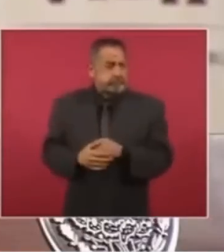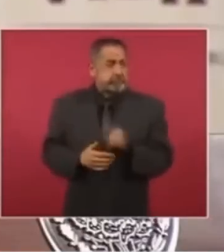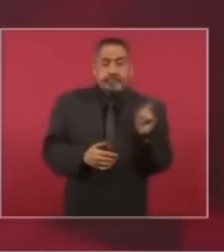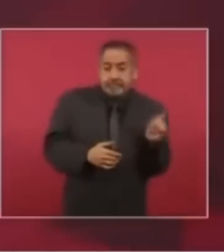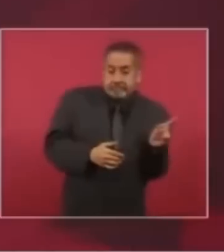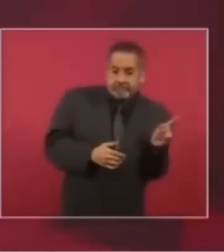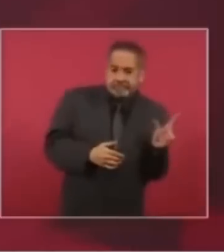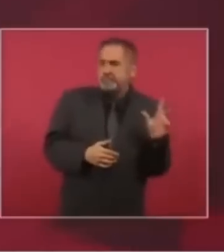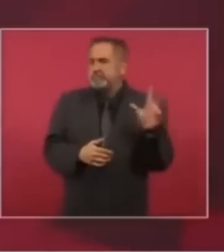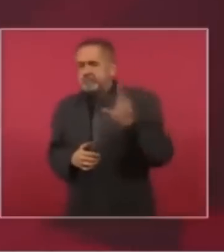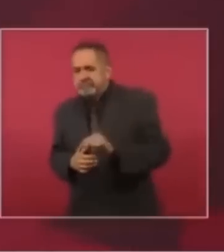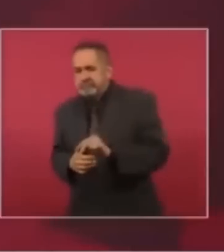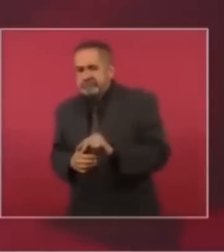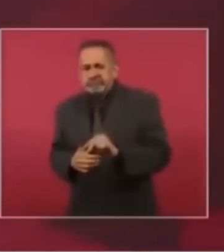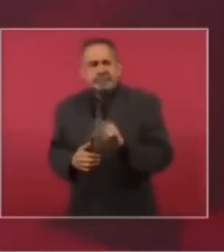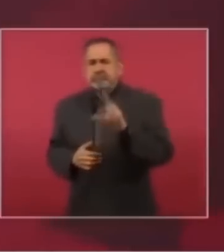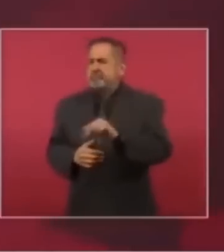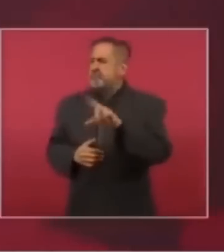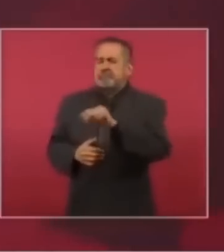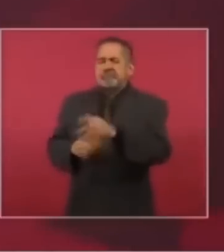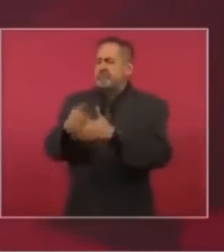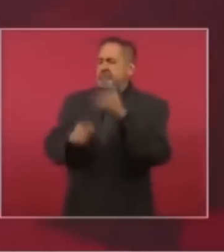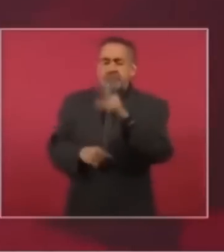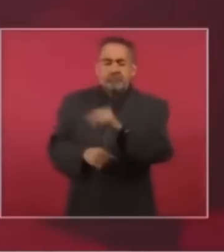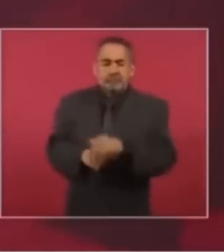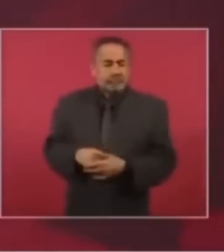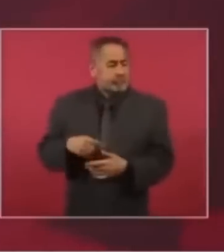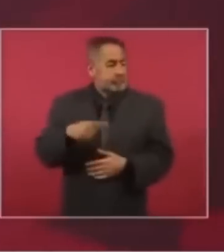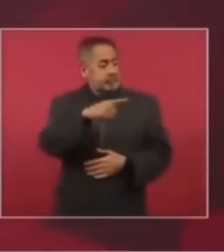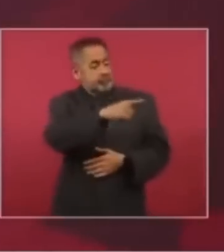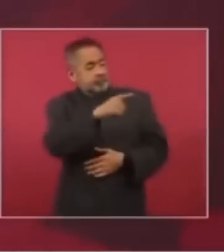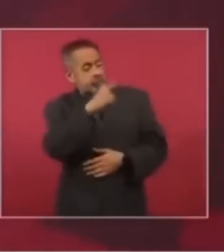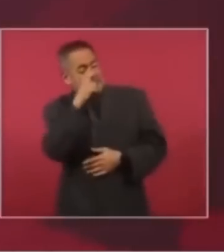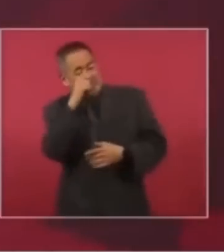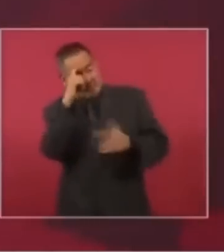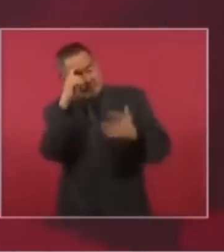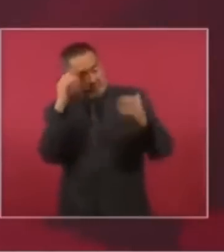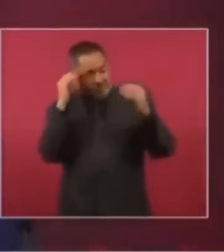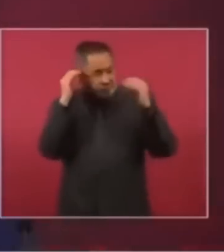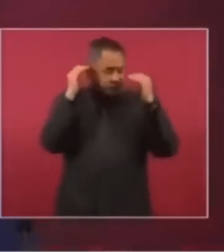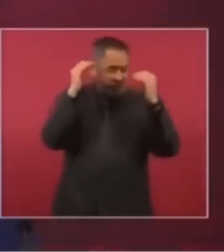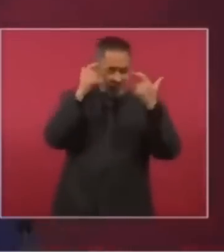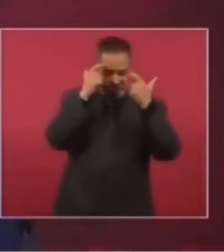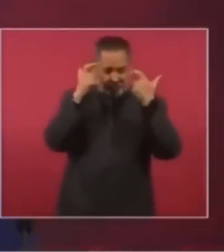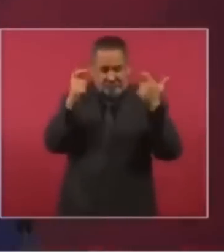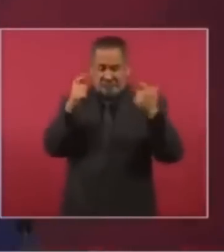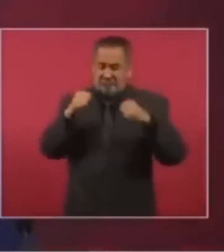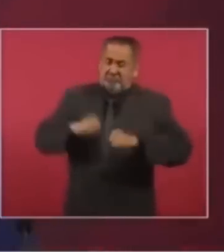Pero en un acto de prepotencia